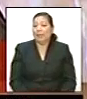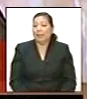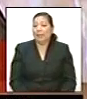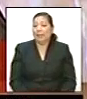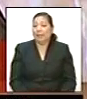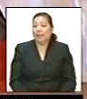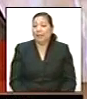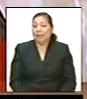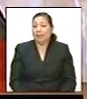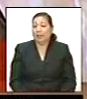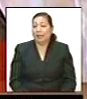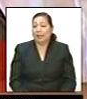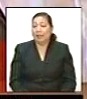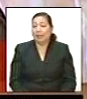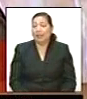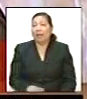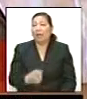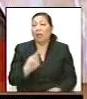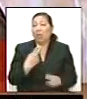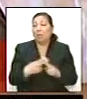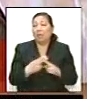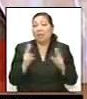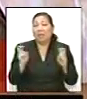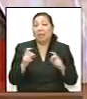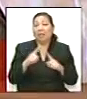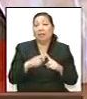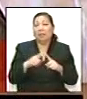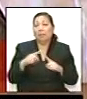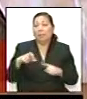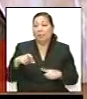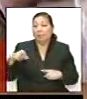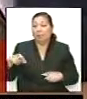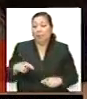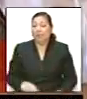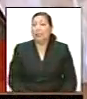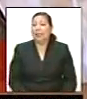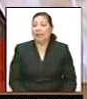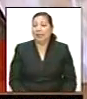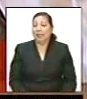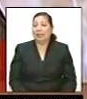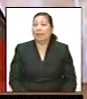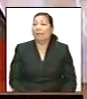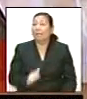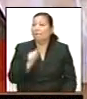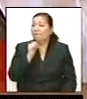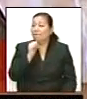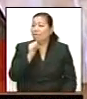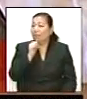El TPP-11 o el CPTPP es nuevo, tanto que todavía